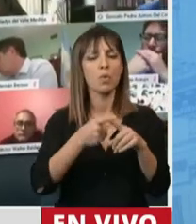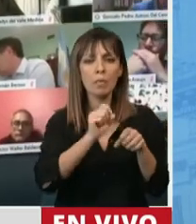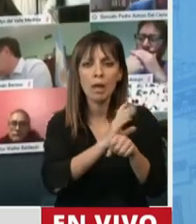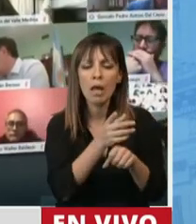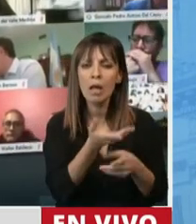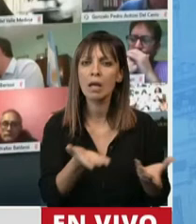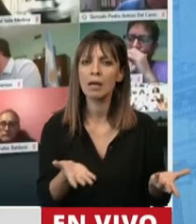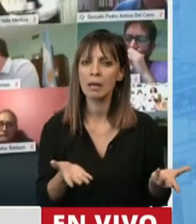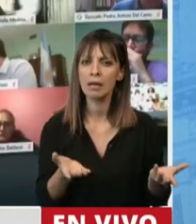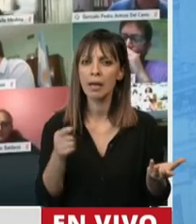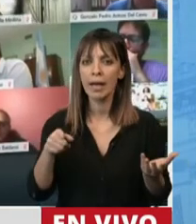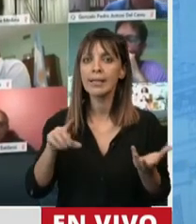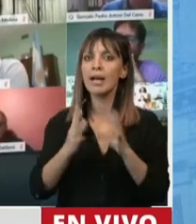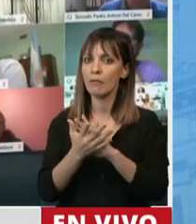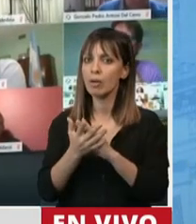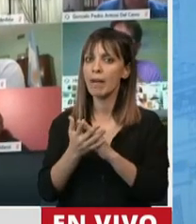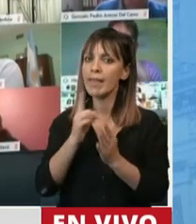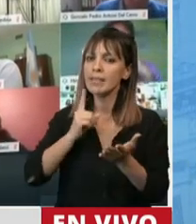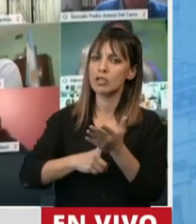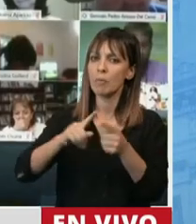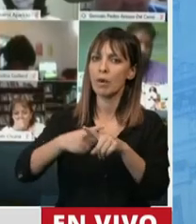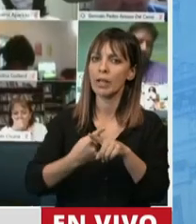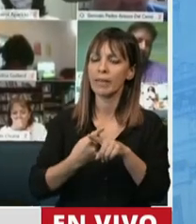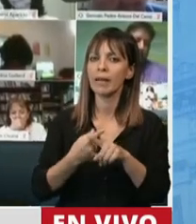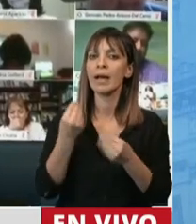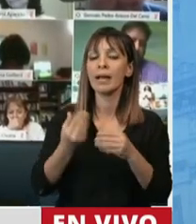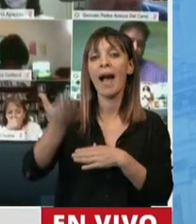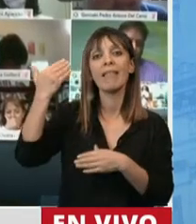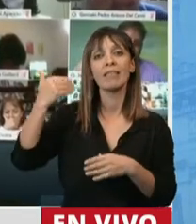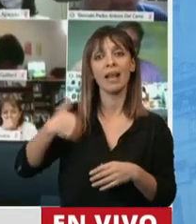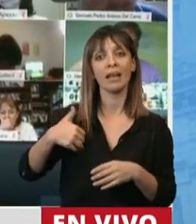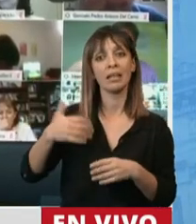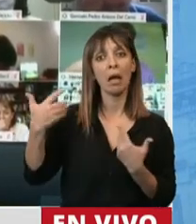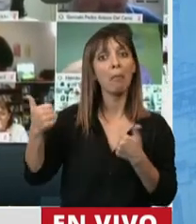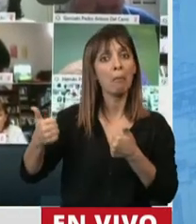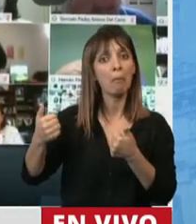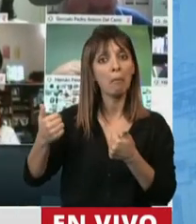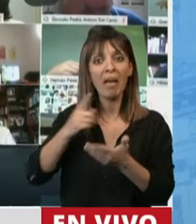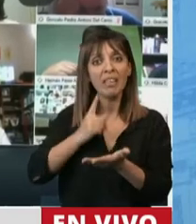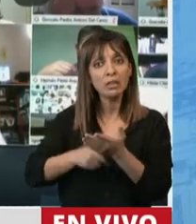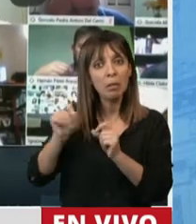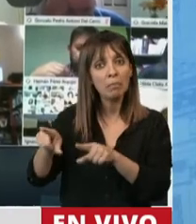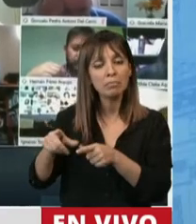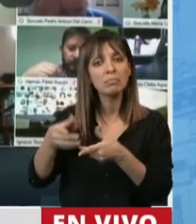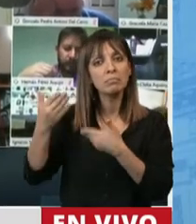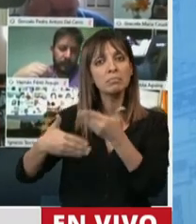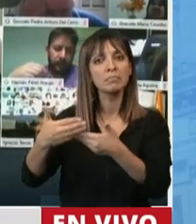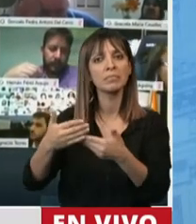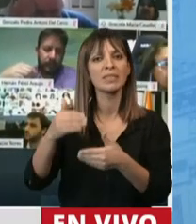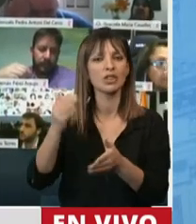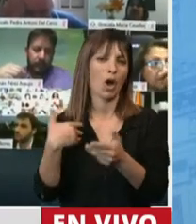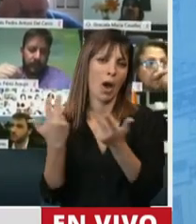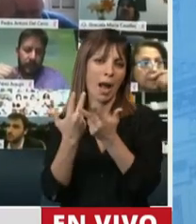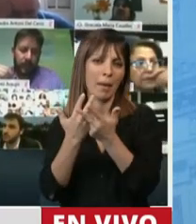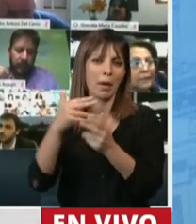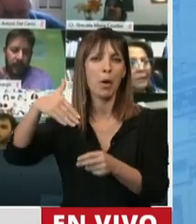políticas. Estas políticas donde a la Argentina le fue bien. Porque hoy, hablando con Marcelo, que es